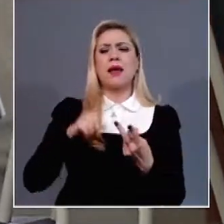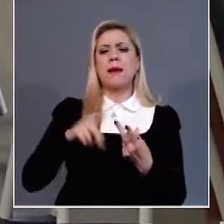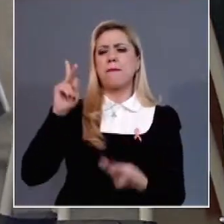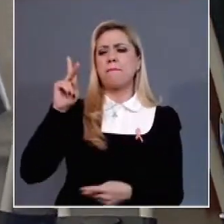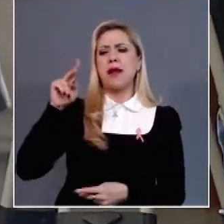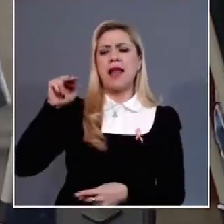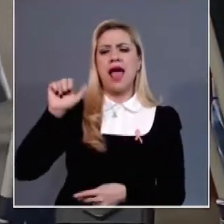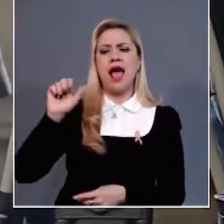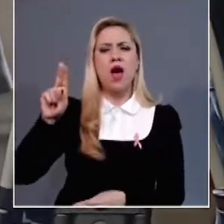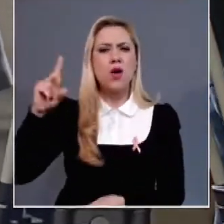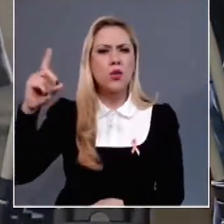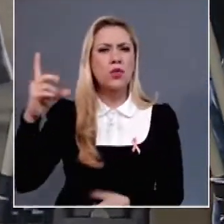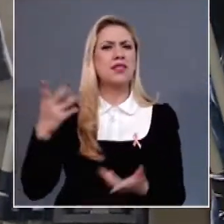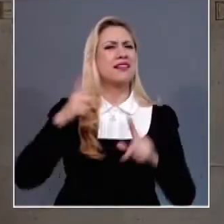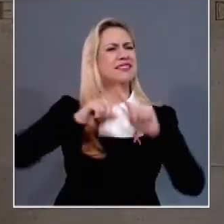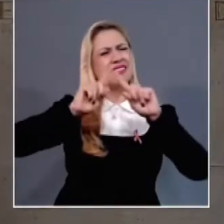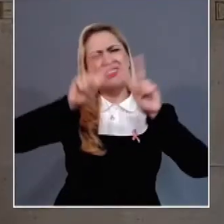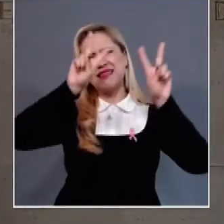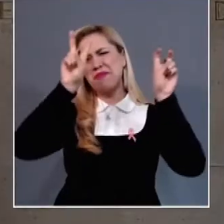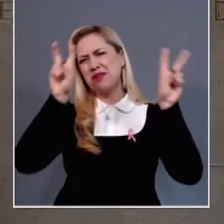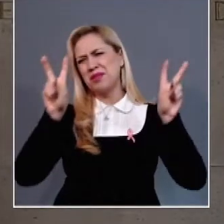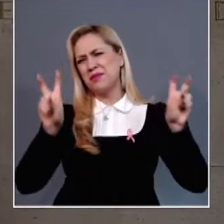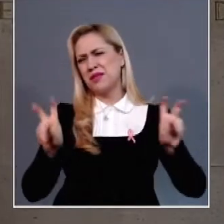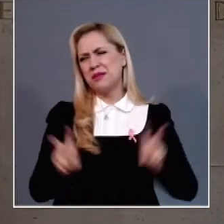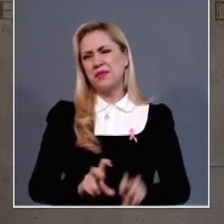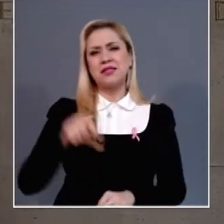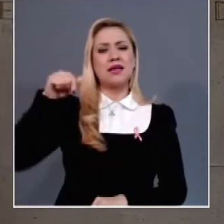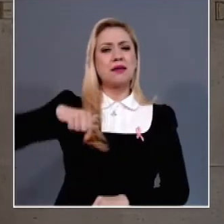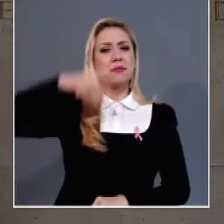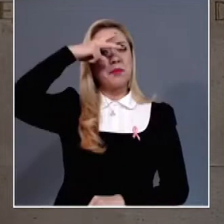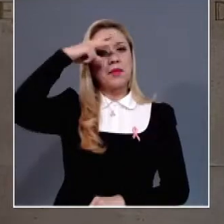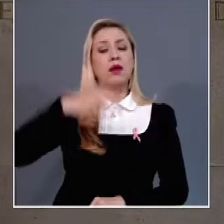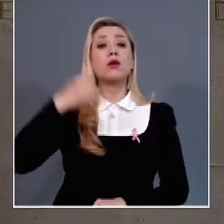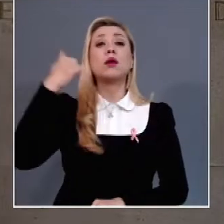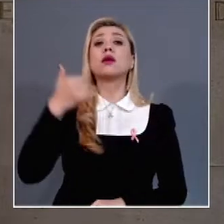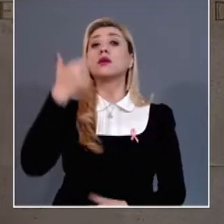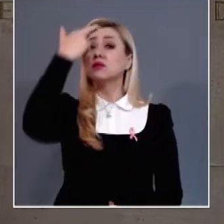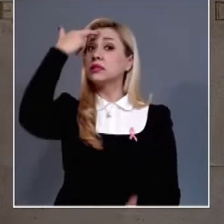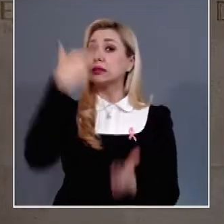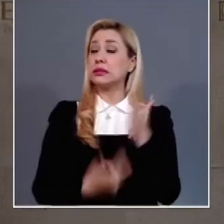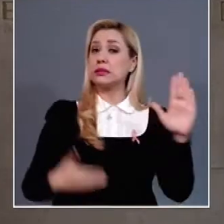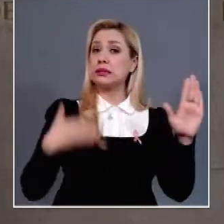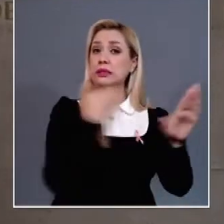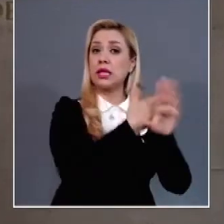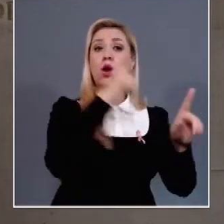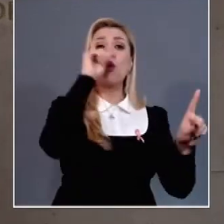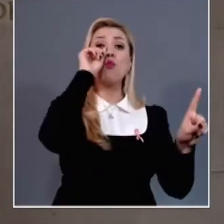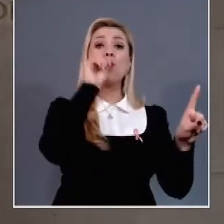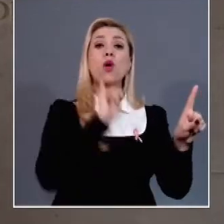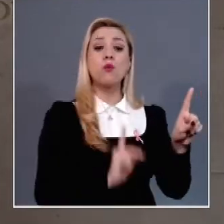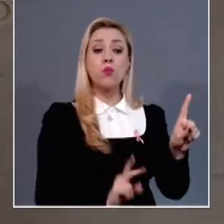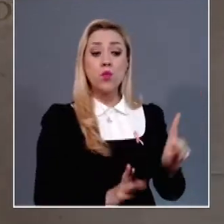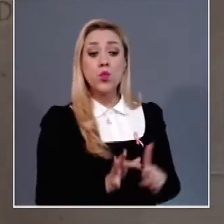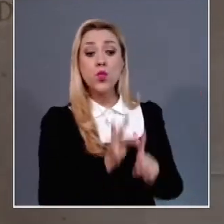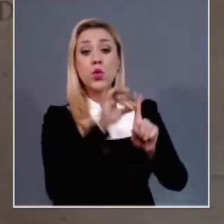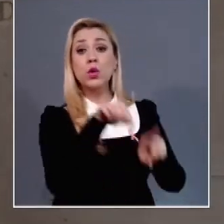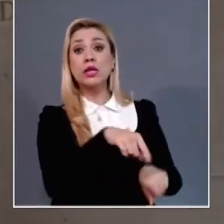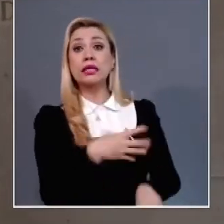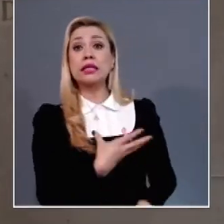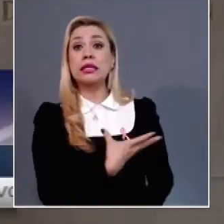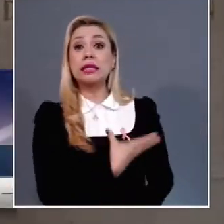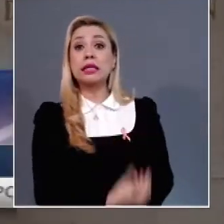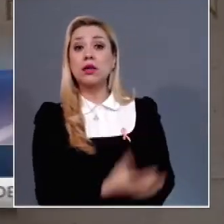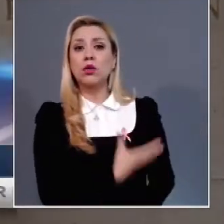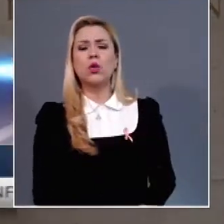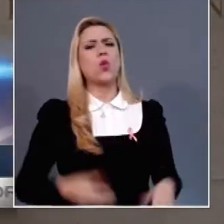prensa, el ministro presidente recalcó que la violencia vicaria es una violencia de género. Hay que entender que la violencia de género es